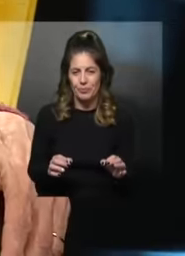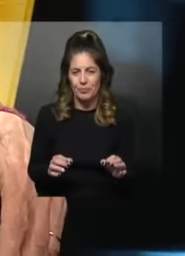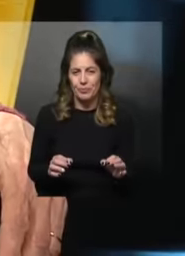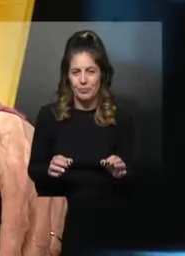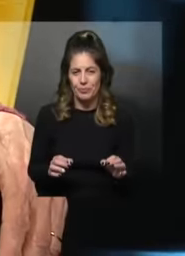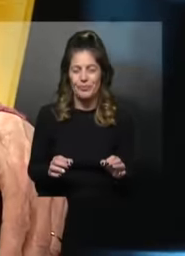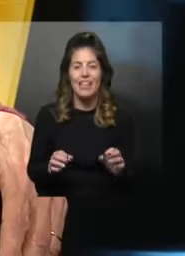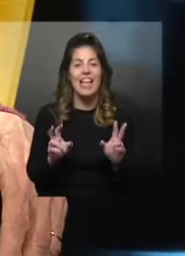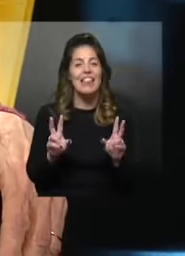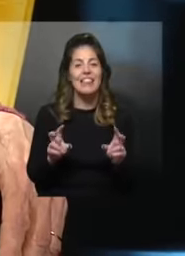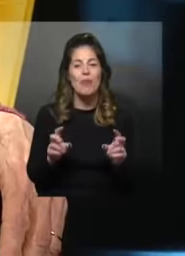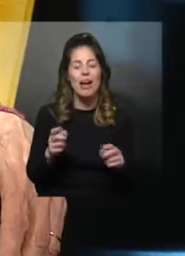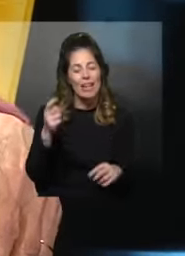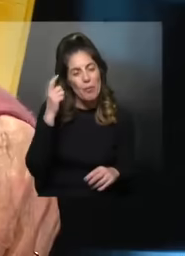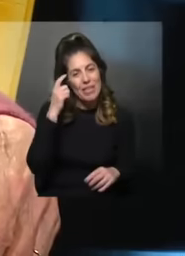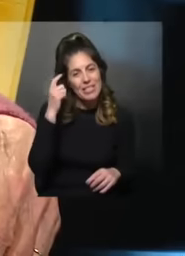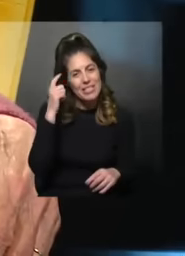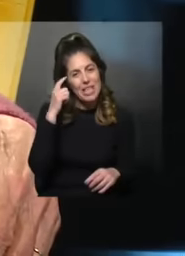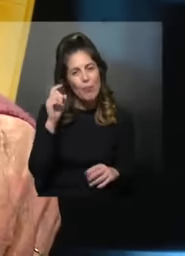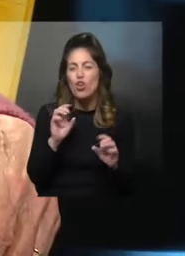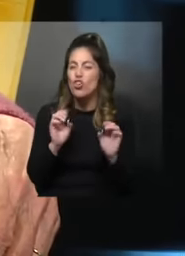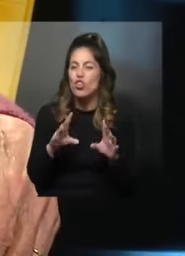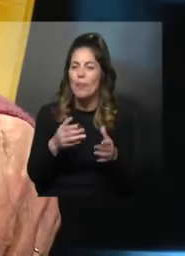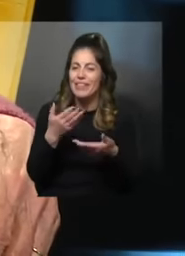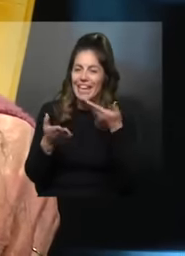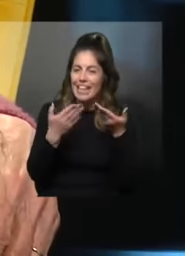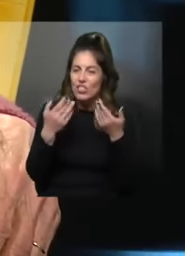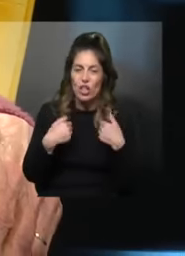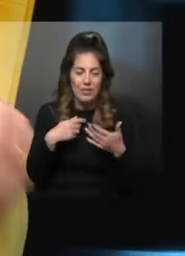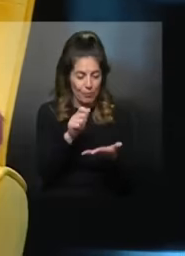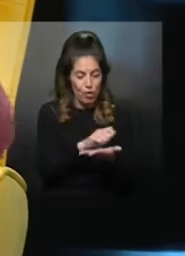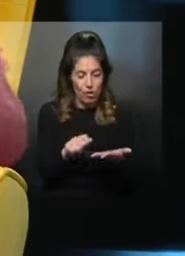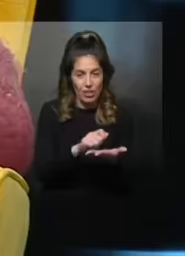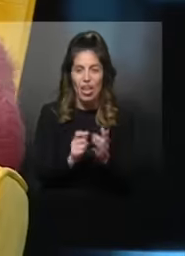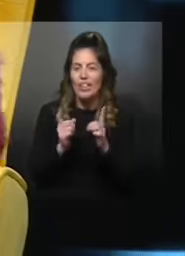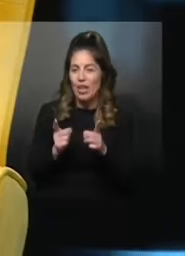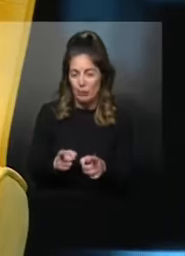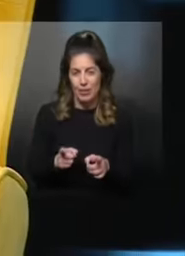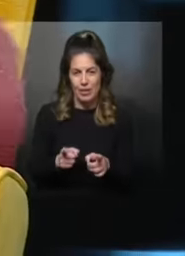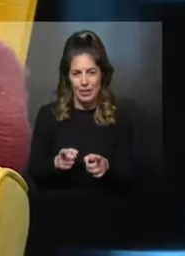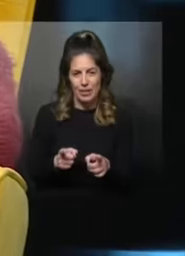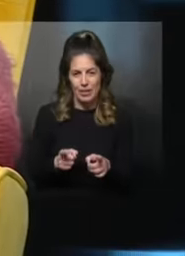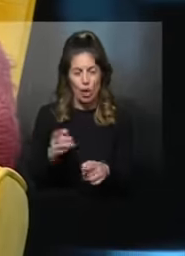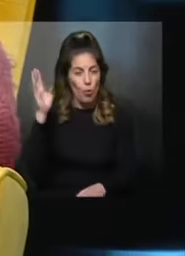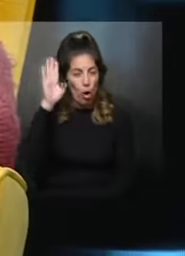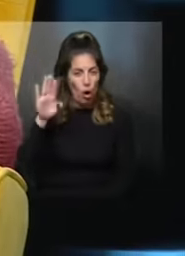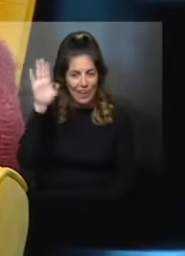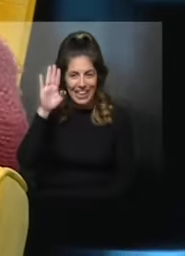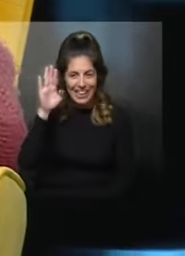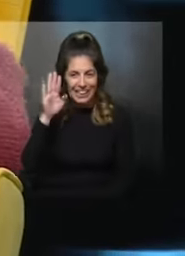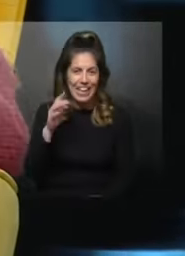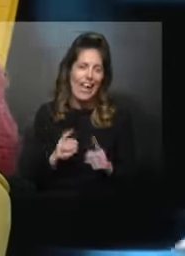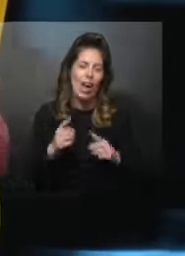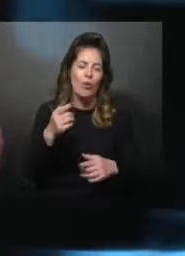El tema es que pensamos no solamente canciones de mi autoría, sino también homenajear algunas,